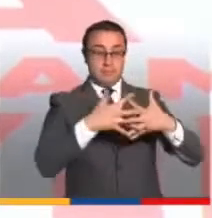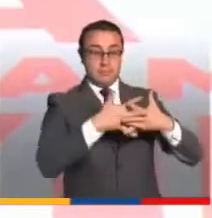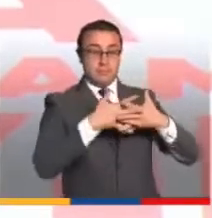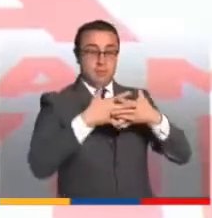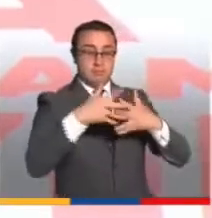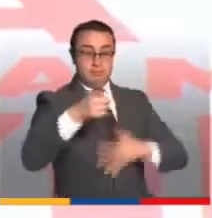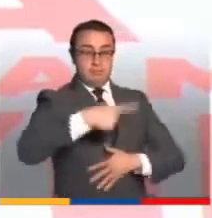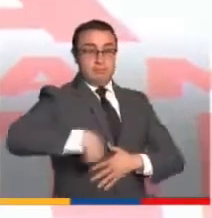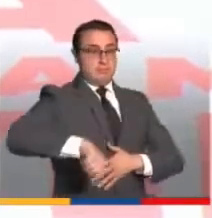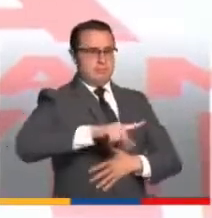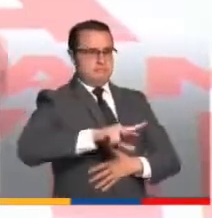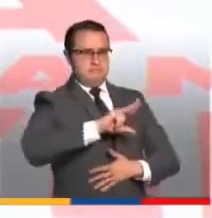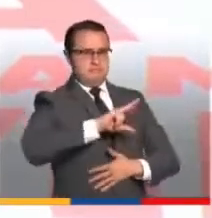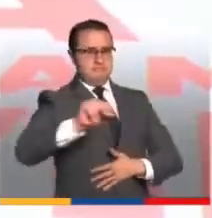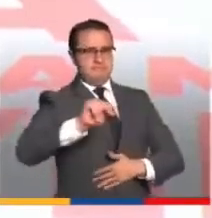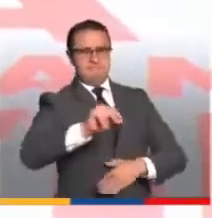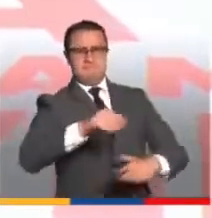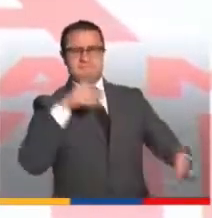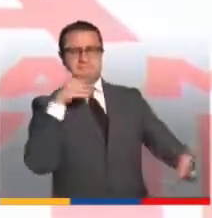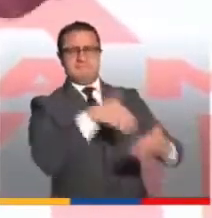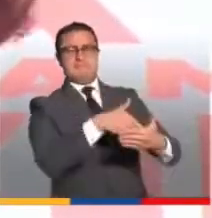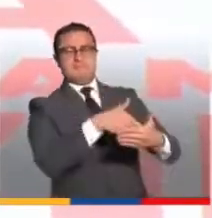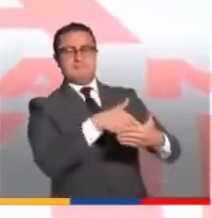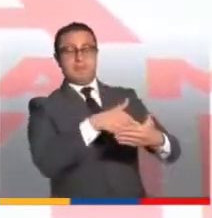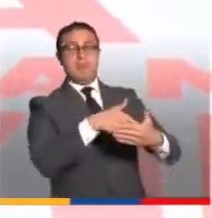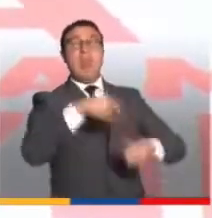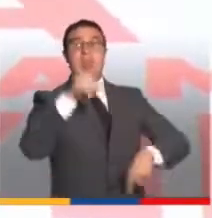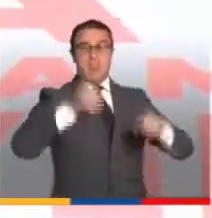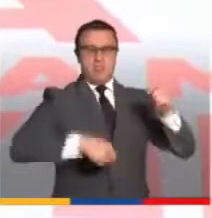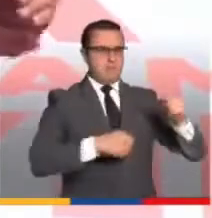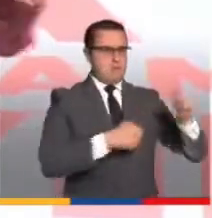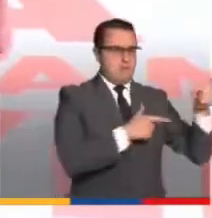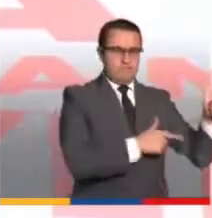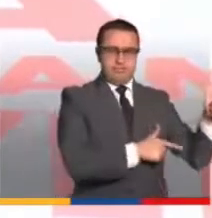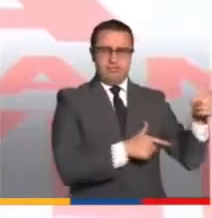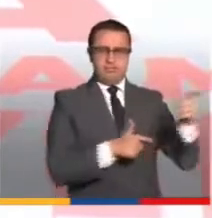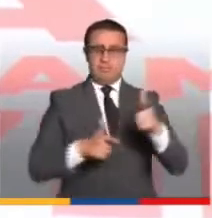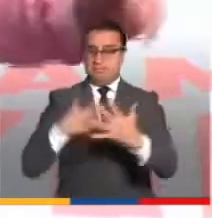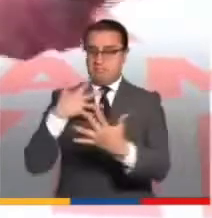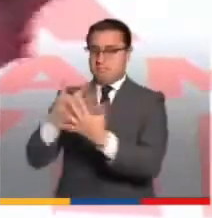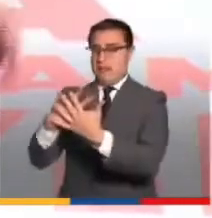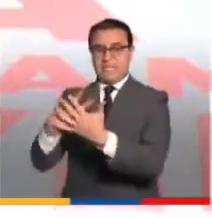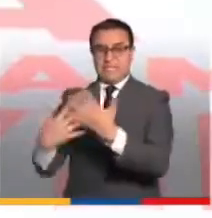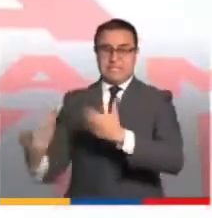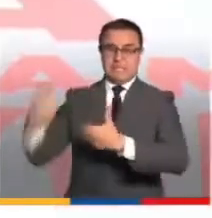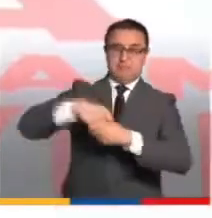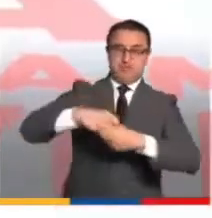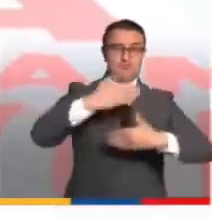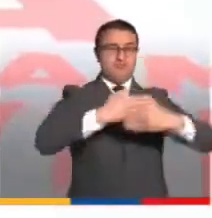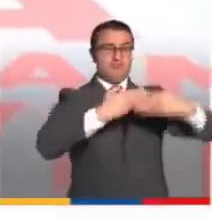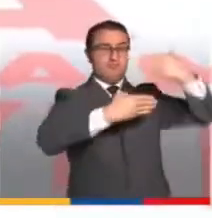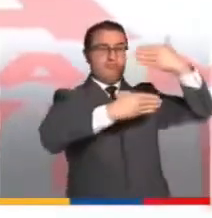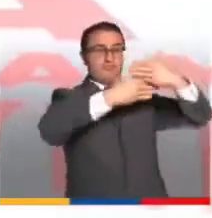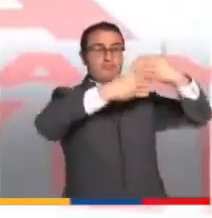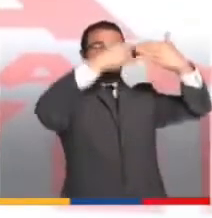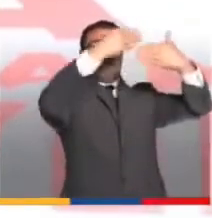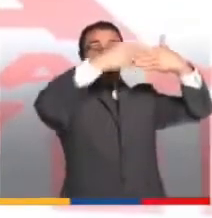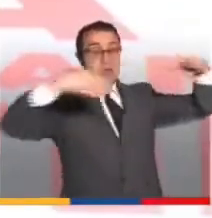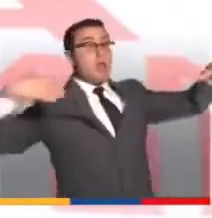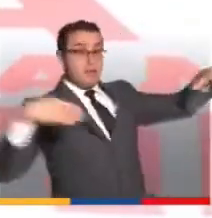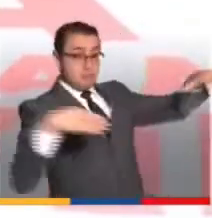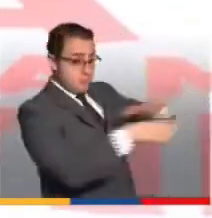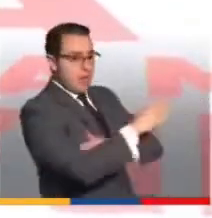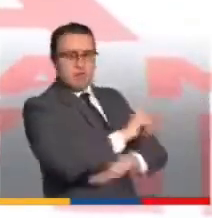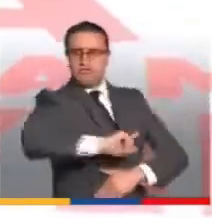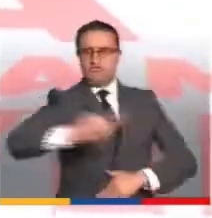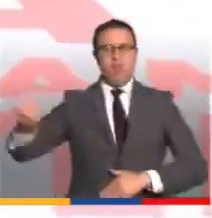quieren, que han puesto ametralladoras y cárceles y muros para que no entren,